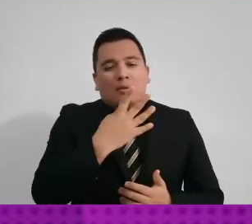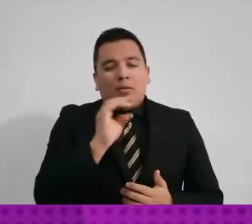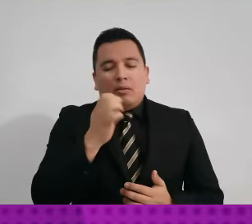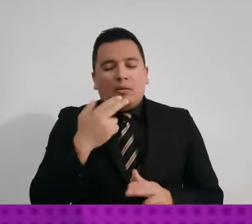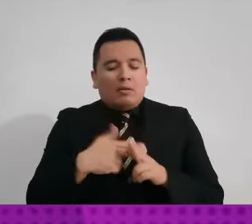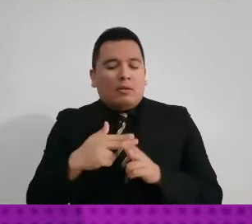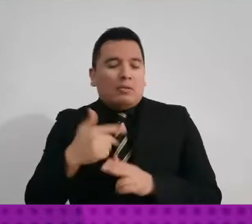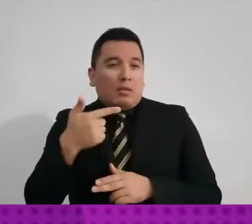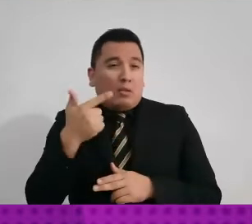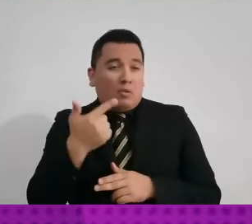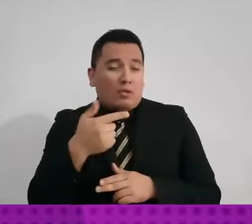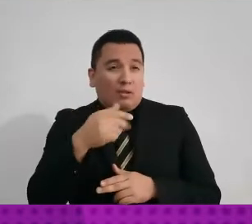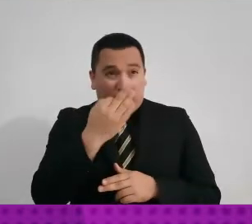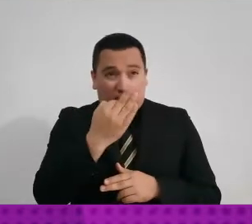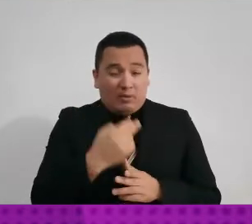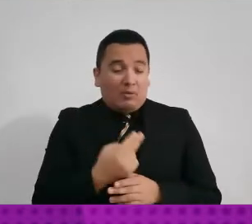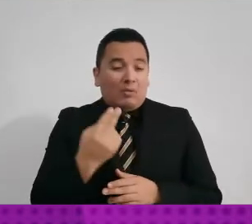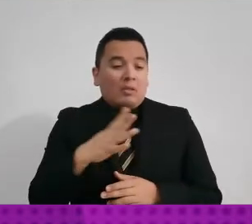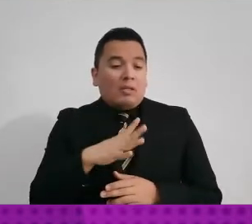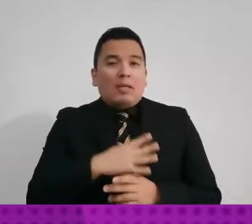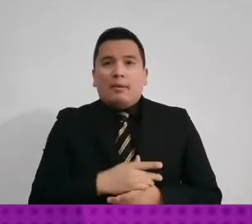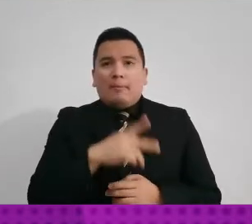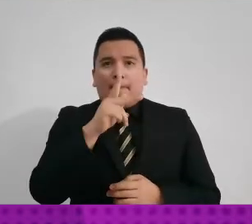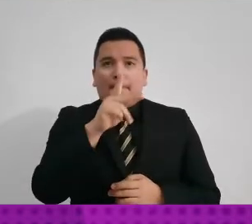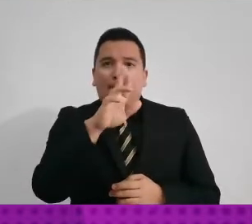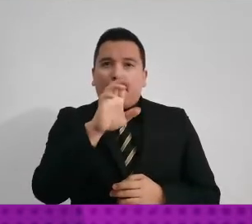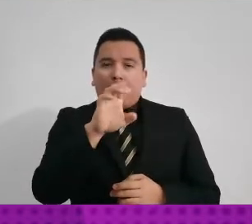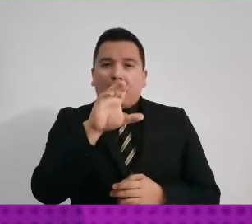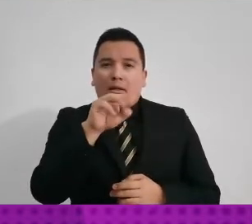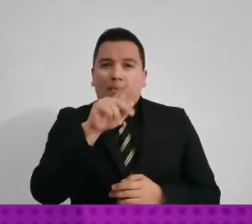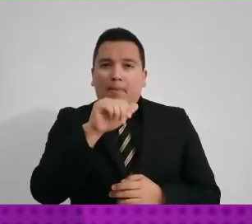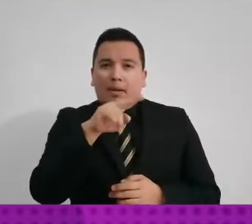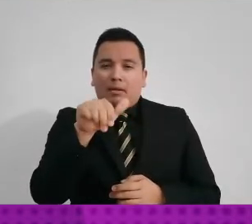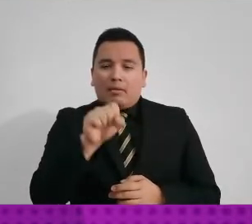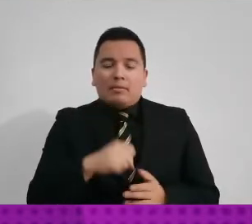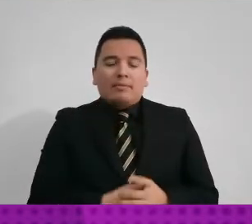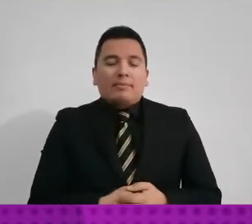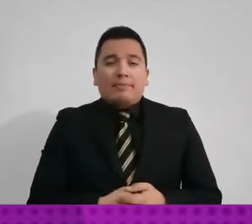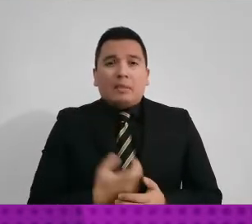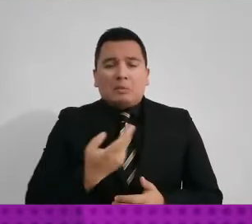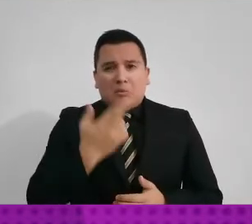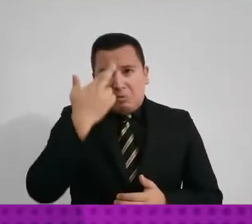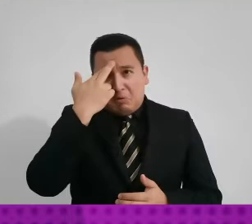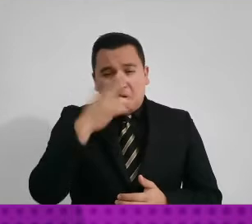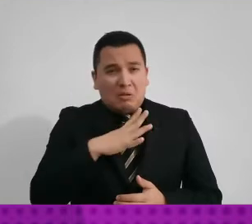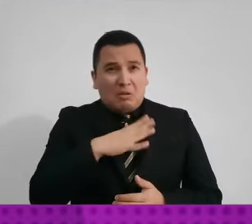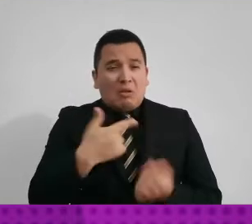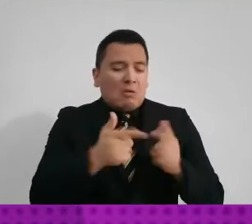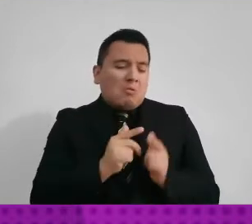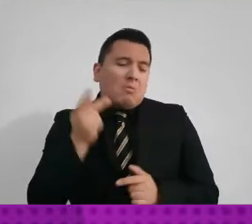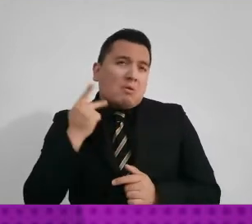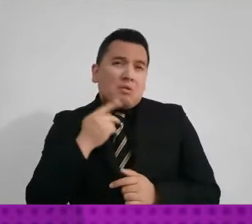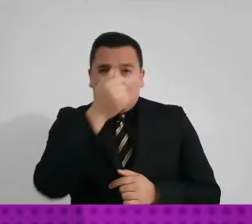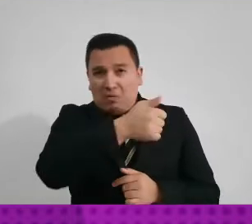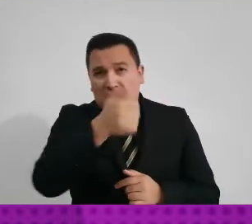4 de enero al 12 de febrero van a tener lugar las precampañas de los partidos políticos. Hay que recordar que cada